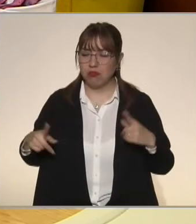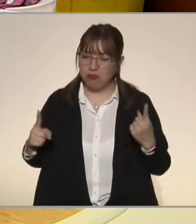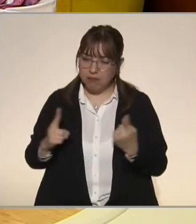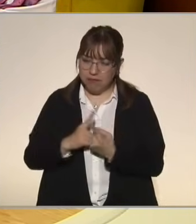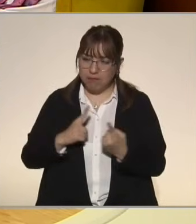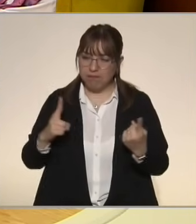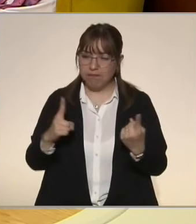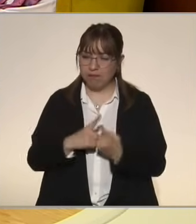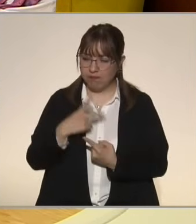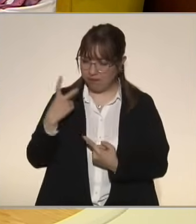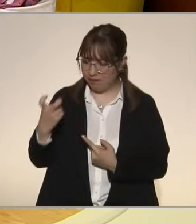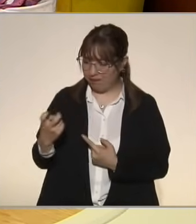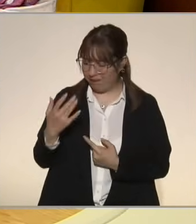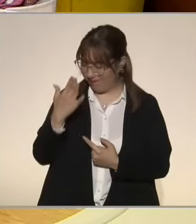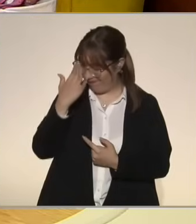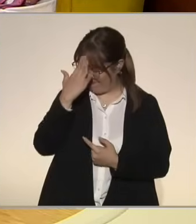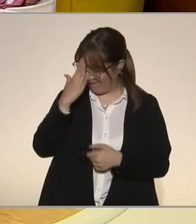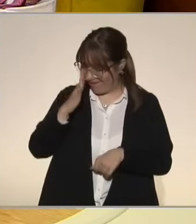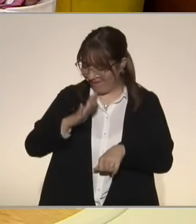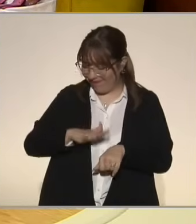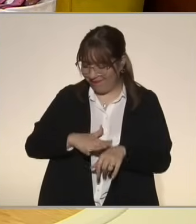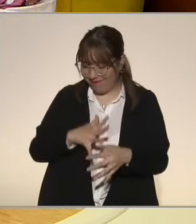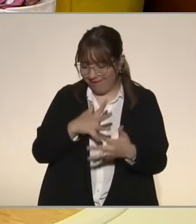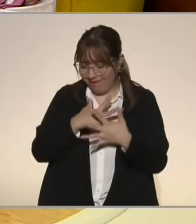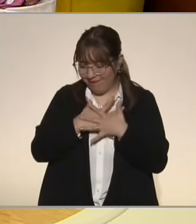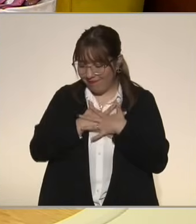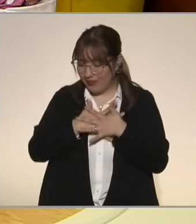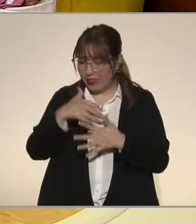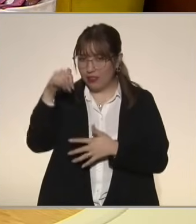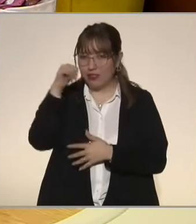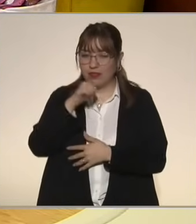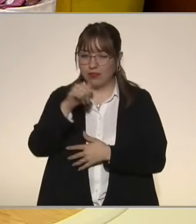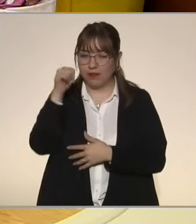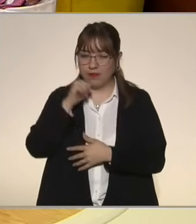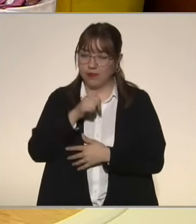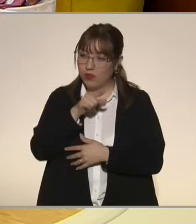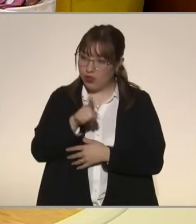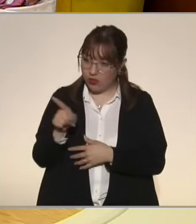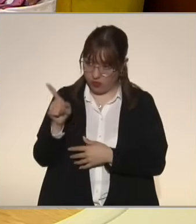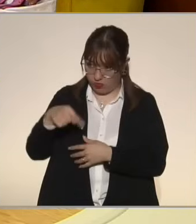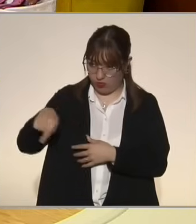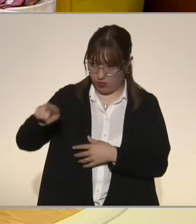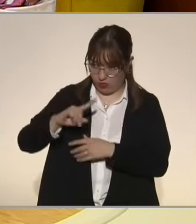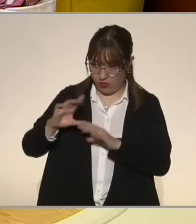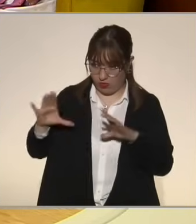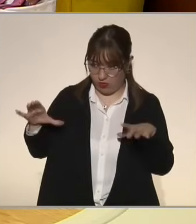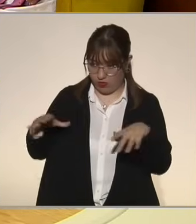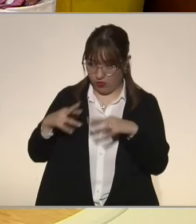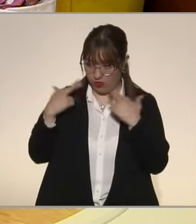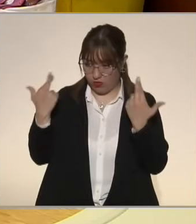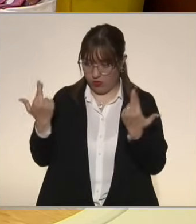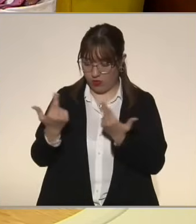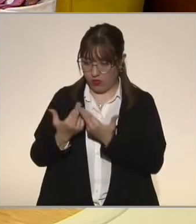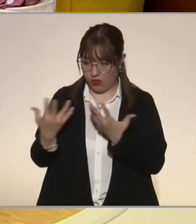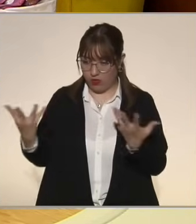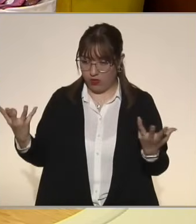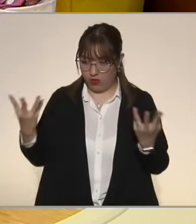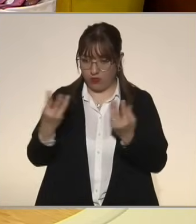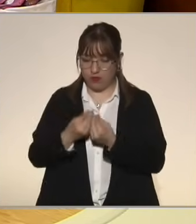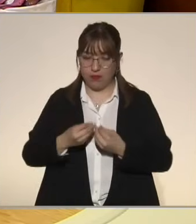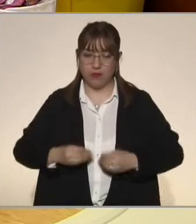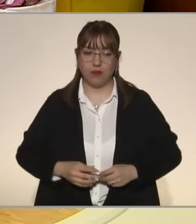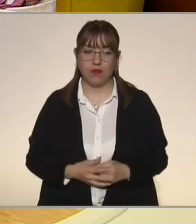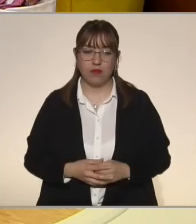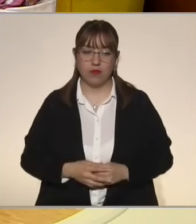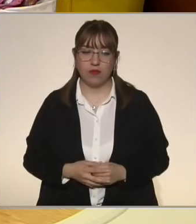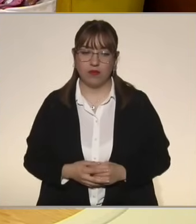esas situaciones las vas a tener siempre con esas personas. Ustedes estaban todos reunidos, toda la familia. Por supuesto, por supuesto. ¿Y